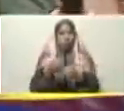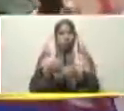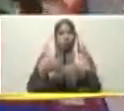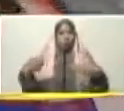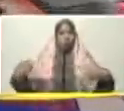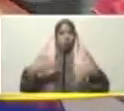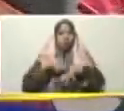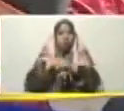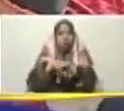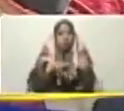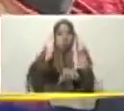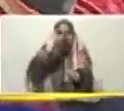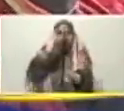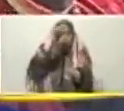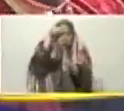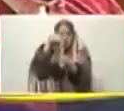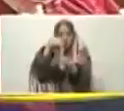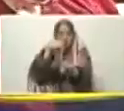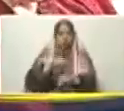una dirección